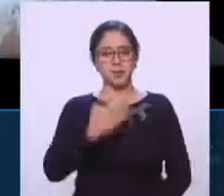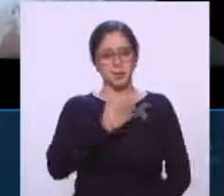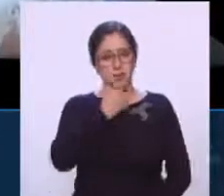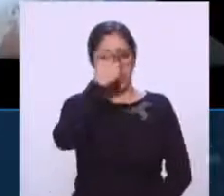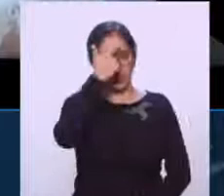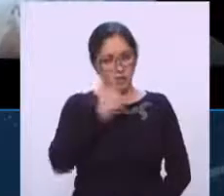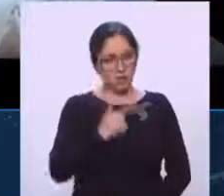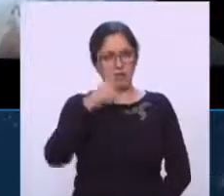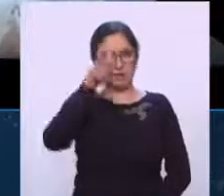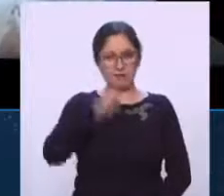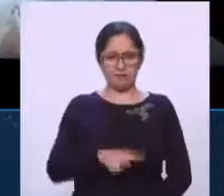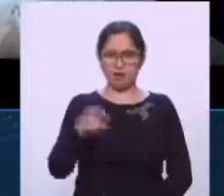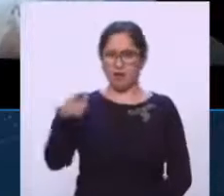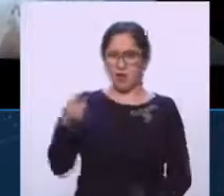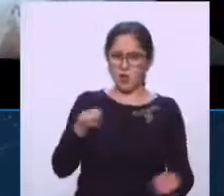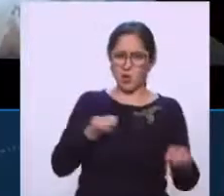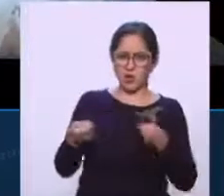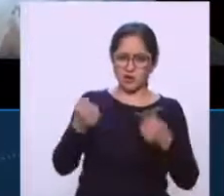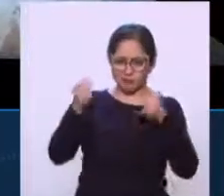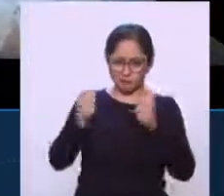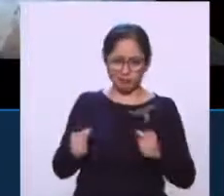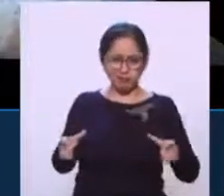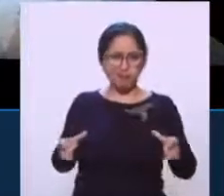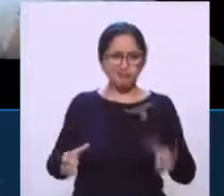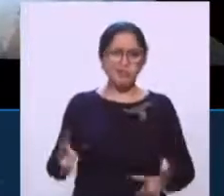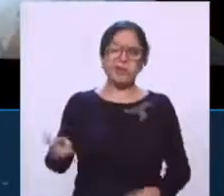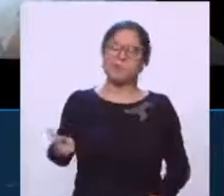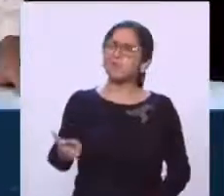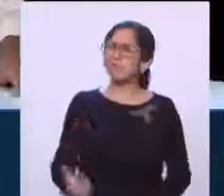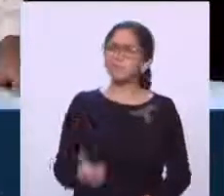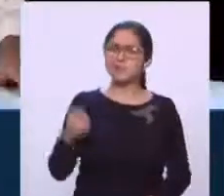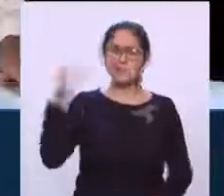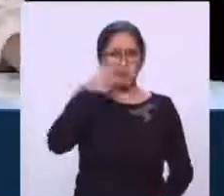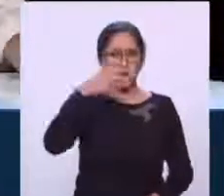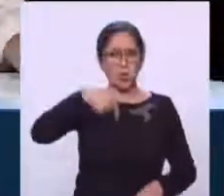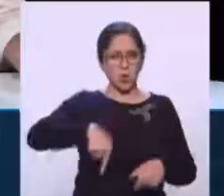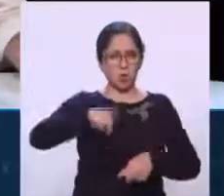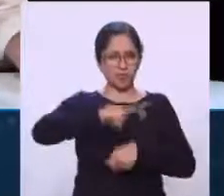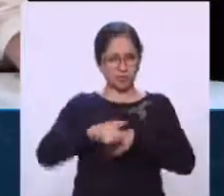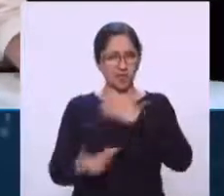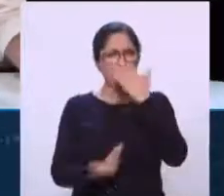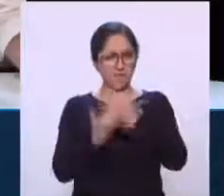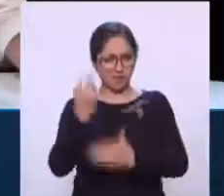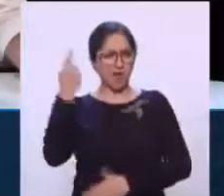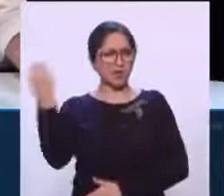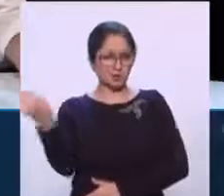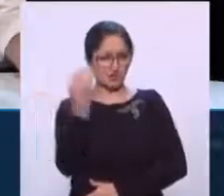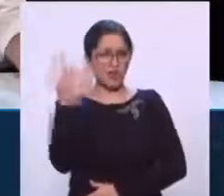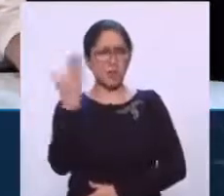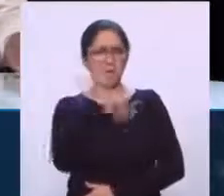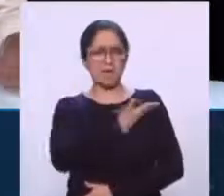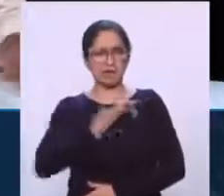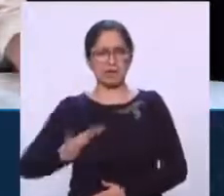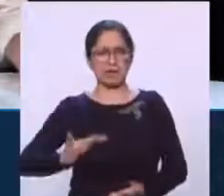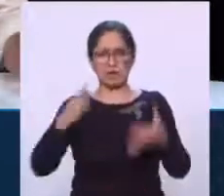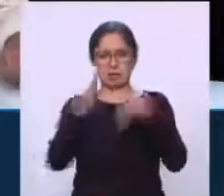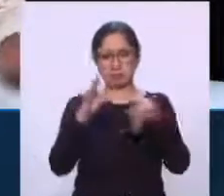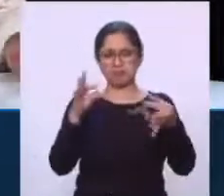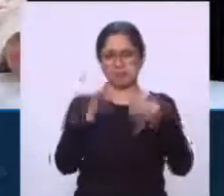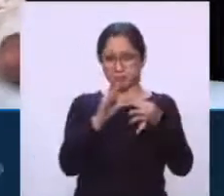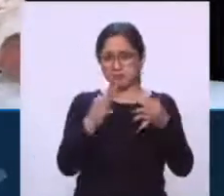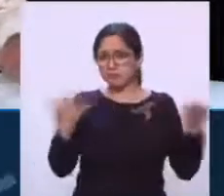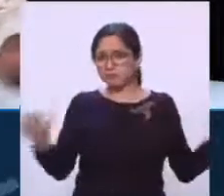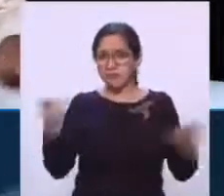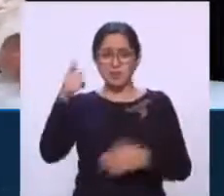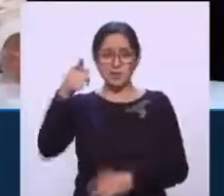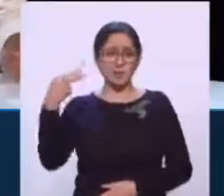estrategia de seguridad allá en Guanajuato, ya lo decía el presidente hoy en la mañana, pues una quinta parte al menos de los homicidios que